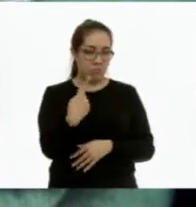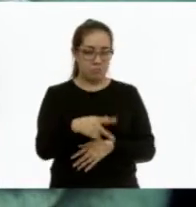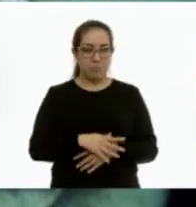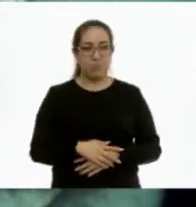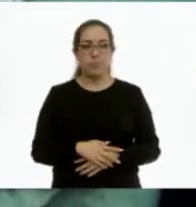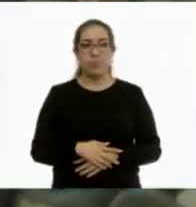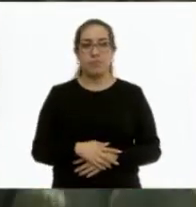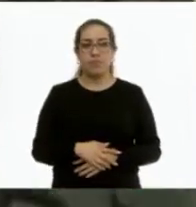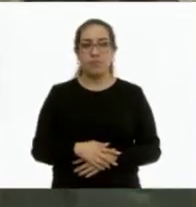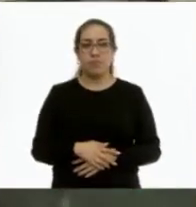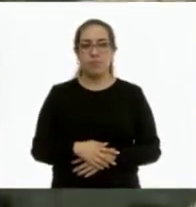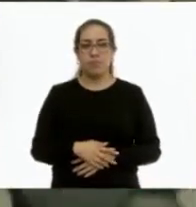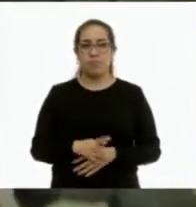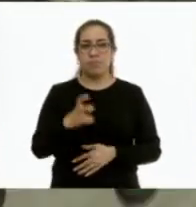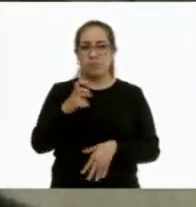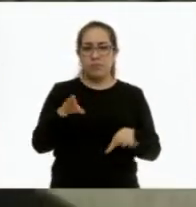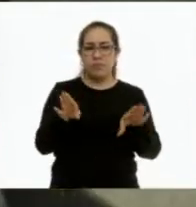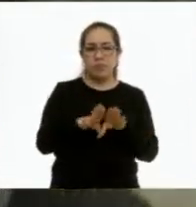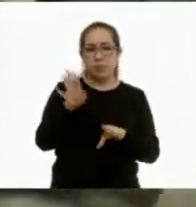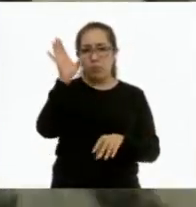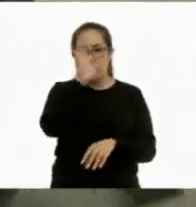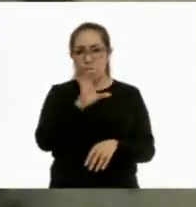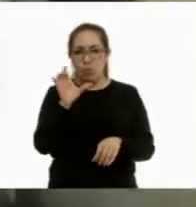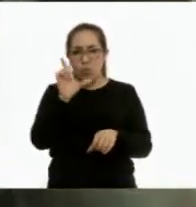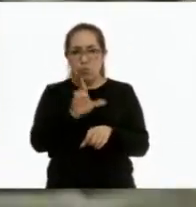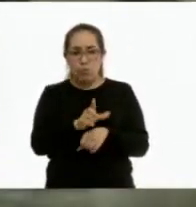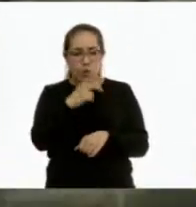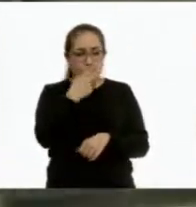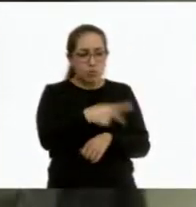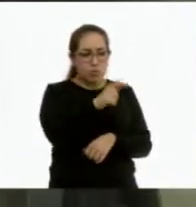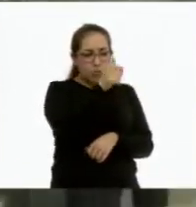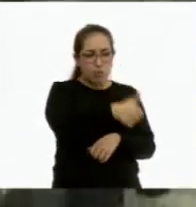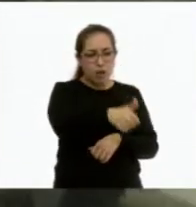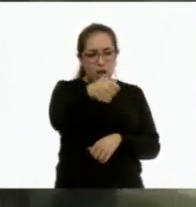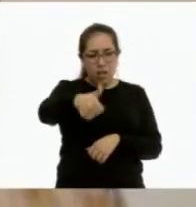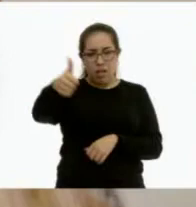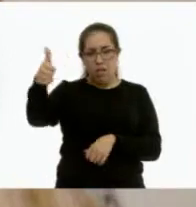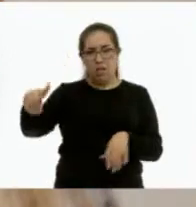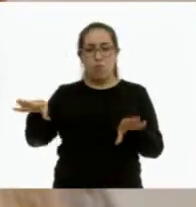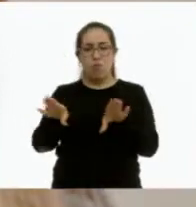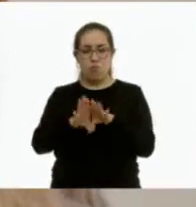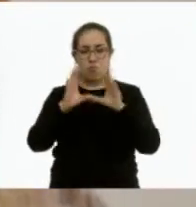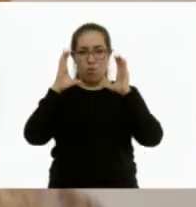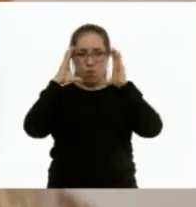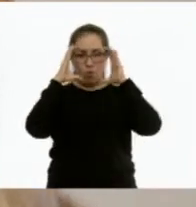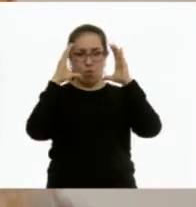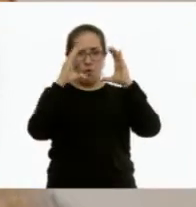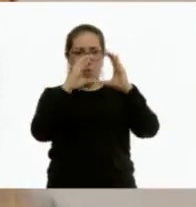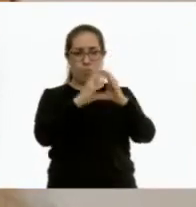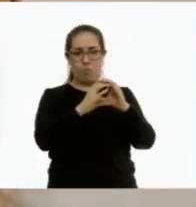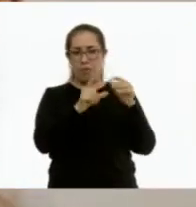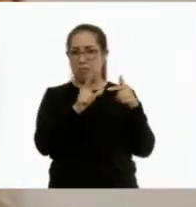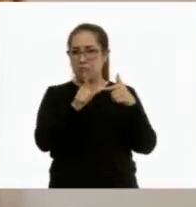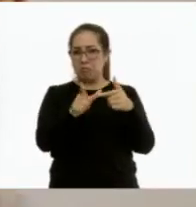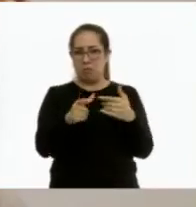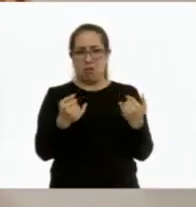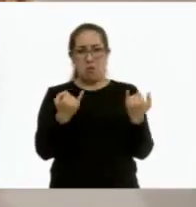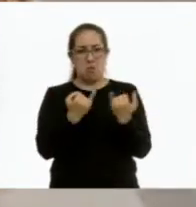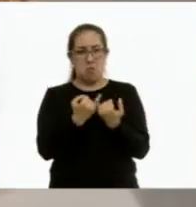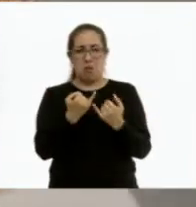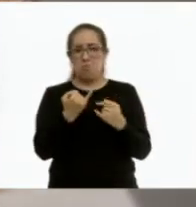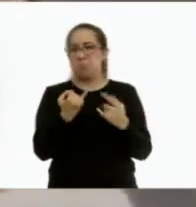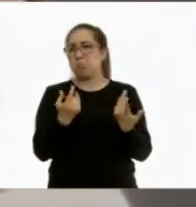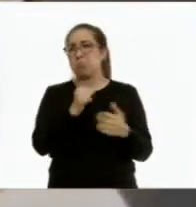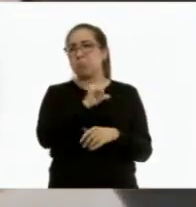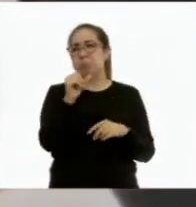Hoy sabemos que los rasgos culturales y estilísticos propios de lo llamado olmeca surgieron de manera más o menos simultánea en varias